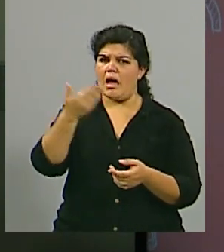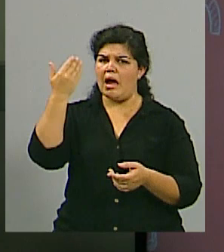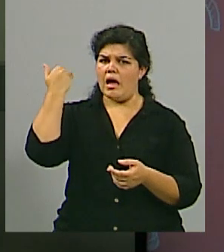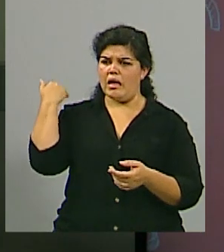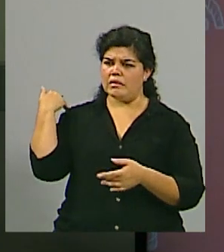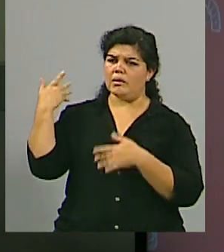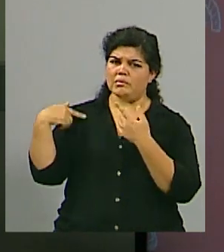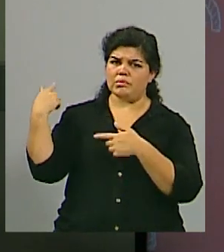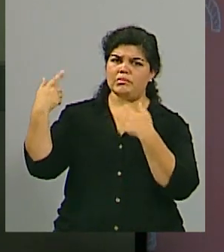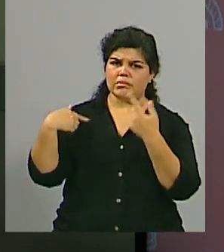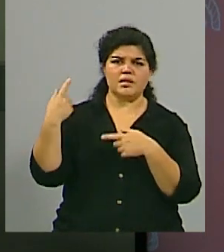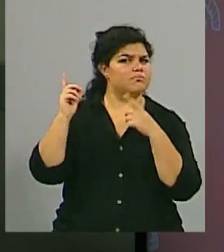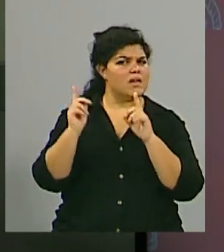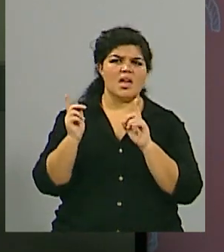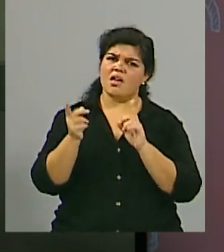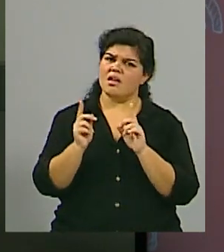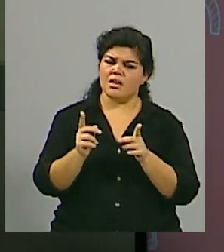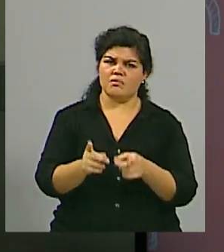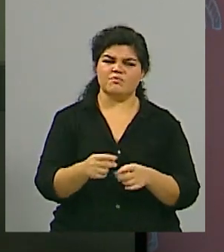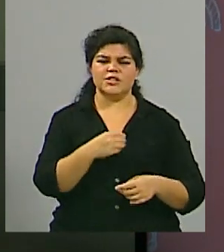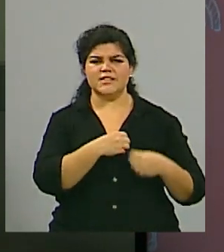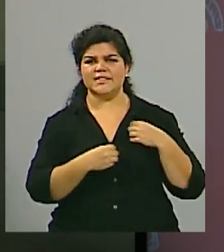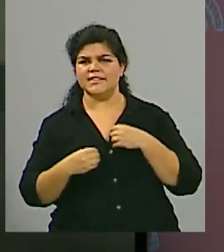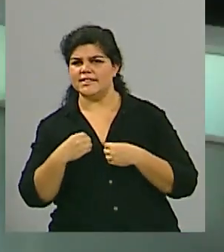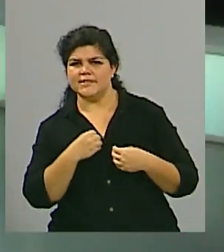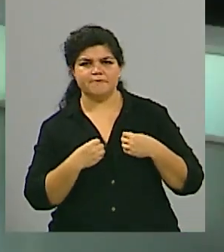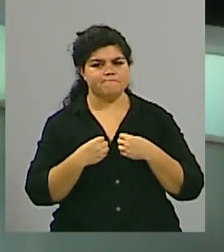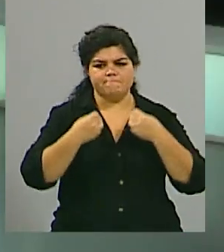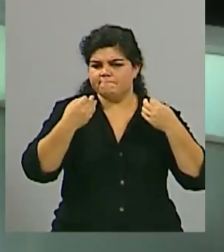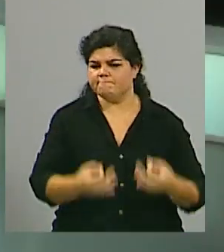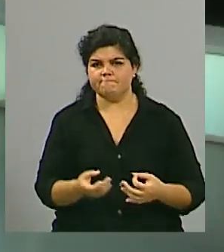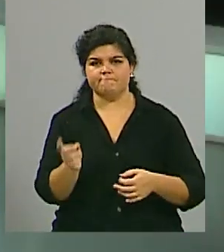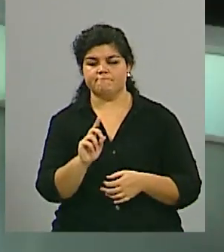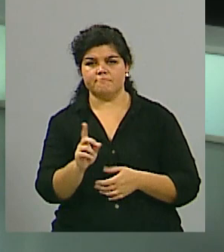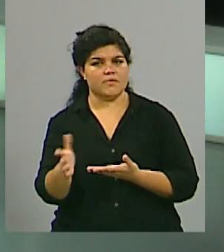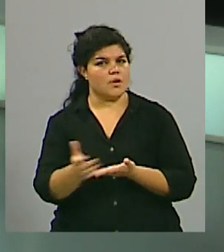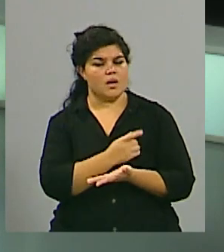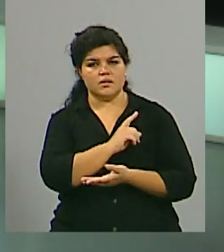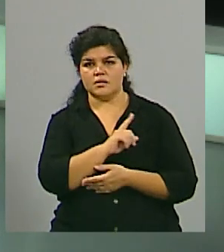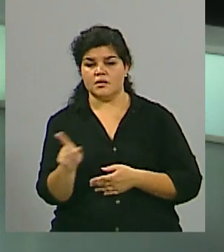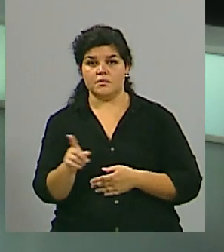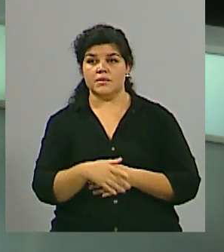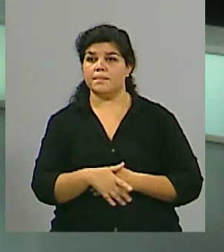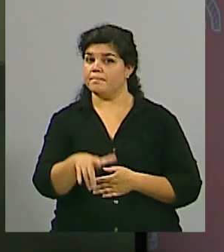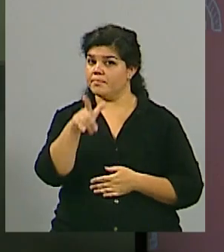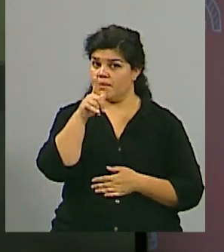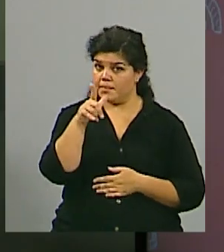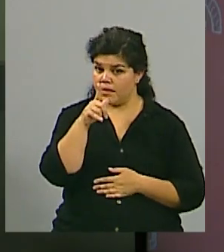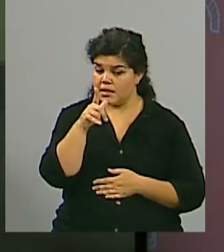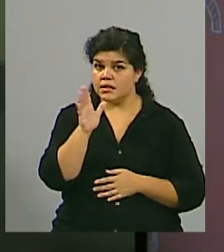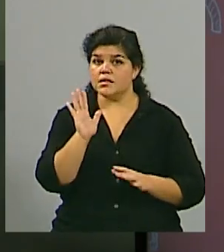uno entiende que algún tipo de malestar genera. ¿Qué? Vos decías que de alguna manera el efecto, si se da, va a ser